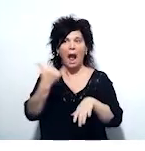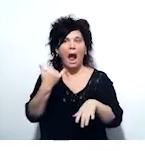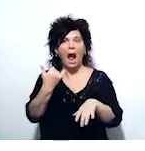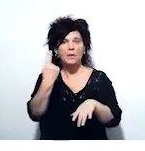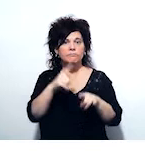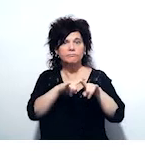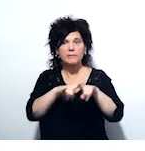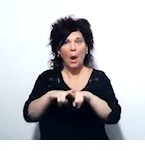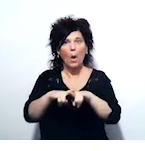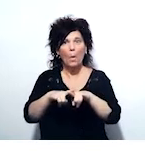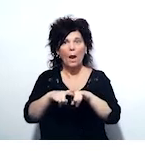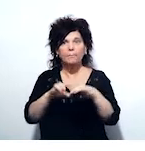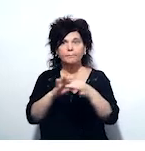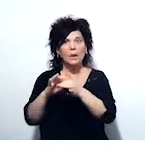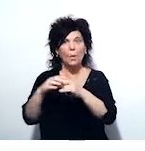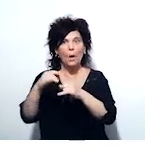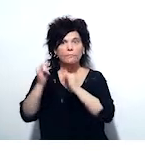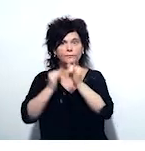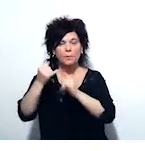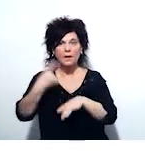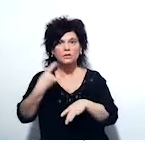news y tiene detalladas